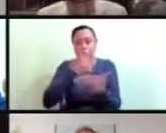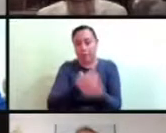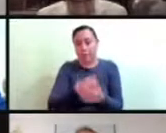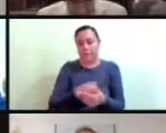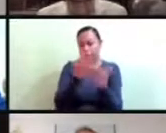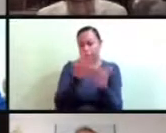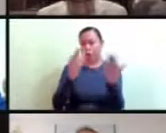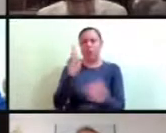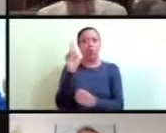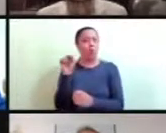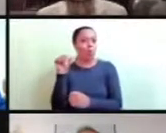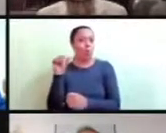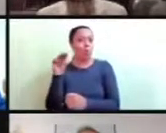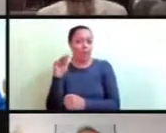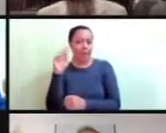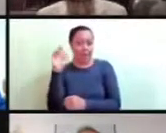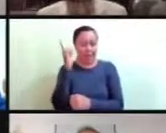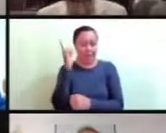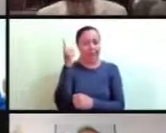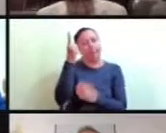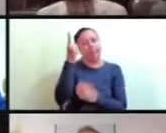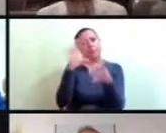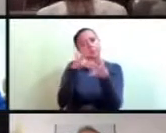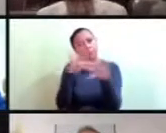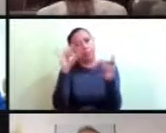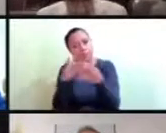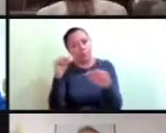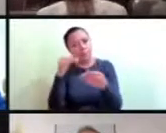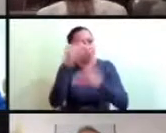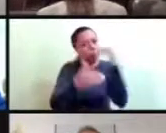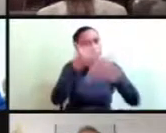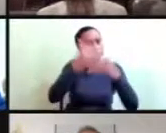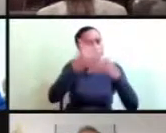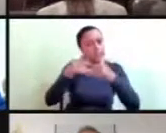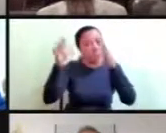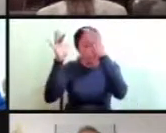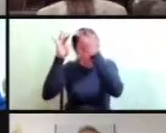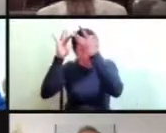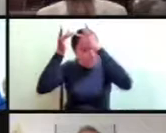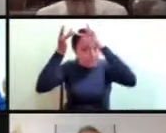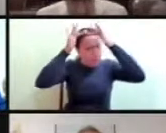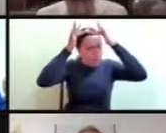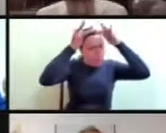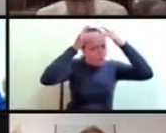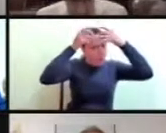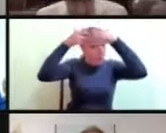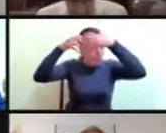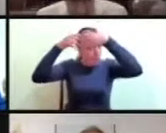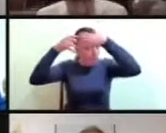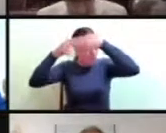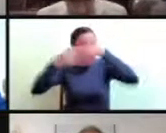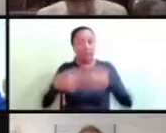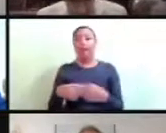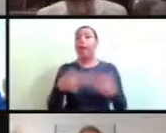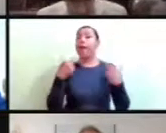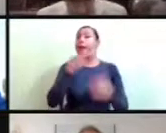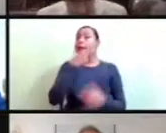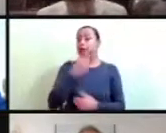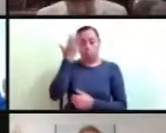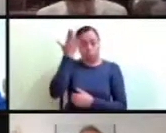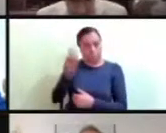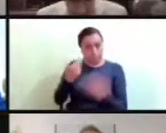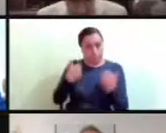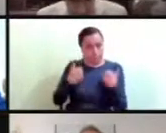permite el desenvolvimiento de procesos cognitivos en el hombre. Todo conocimiento se origina en